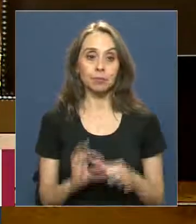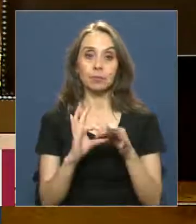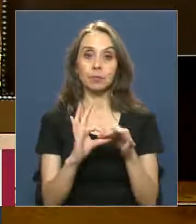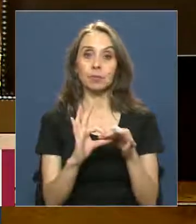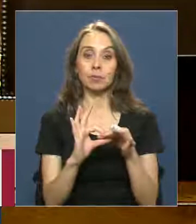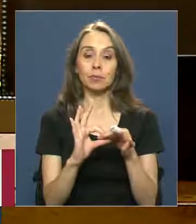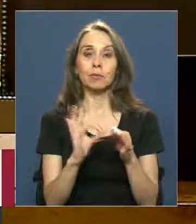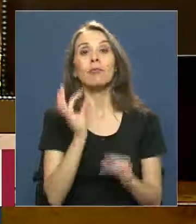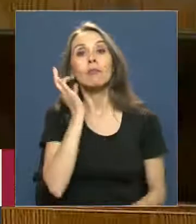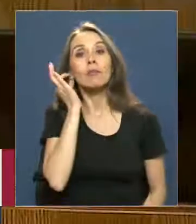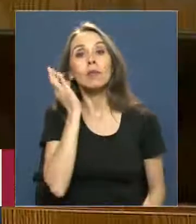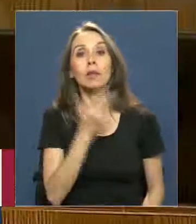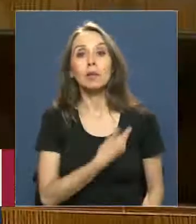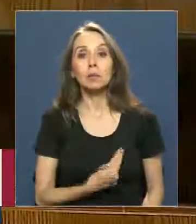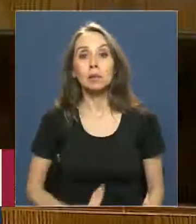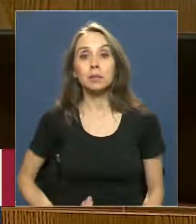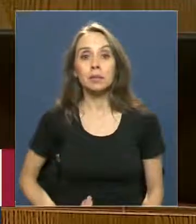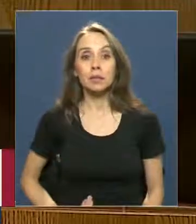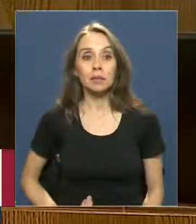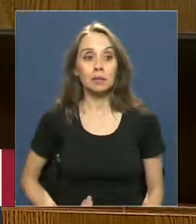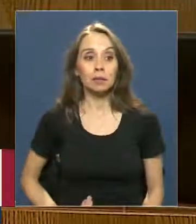Gracias, presidenta.